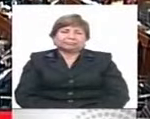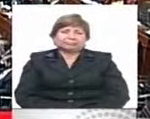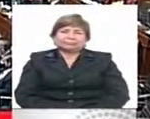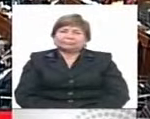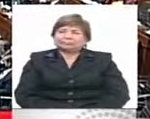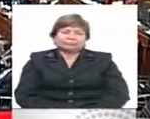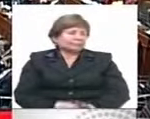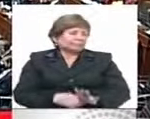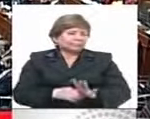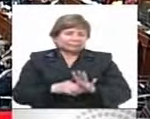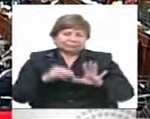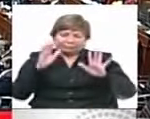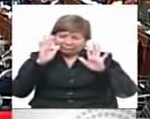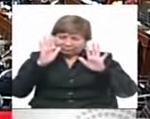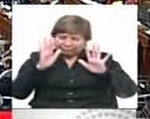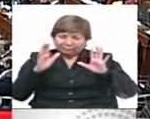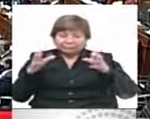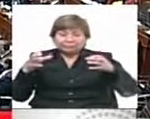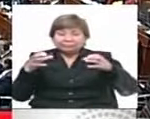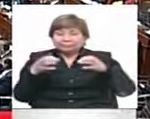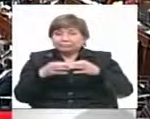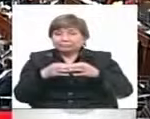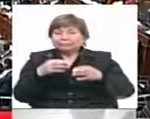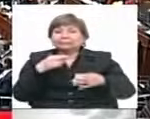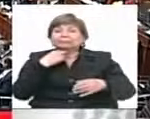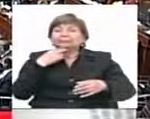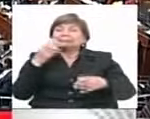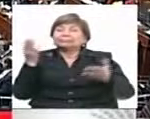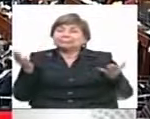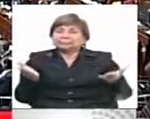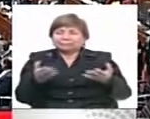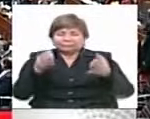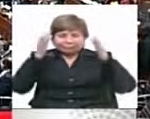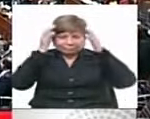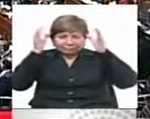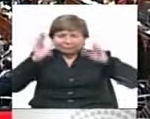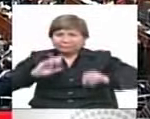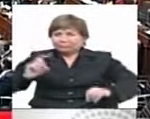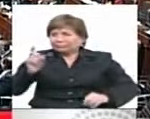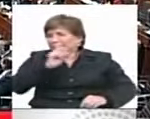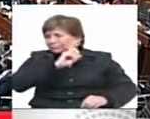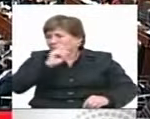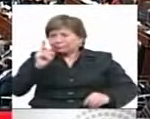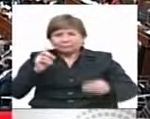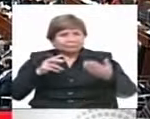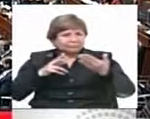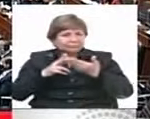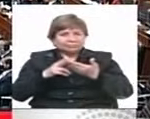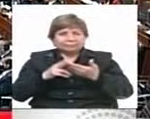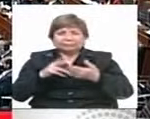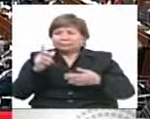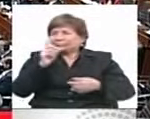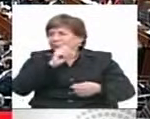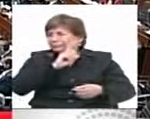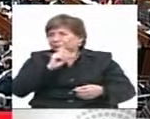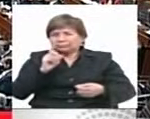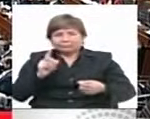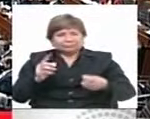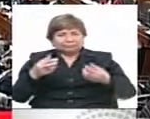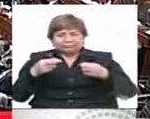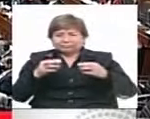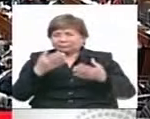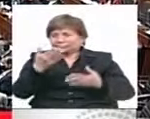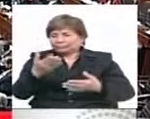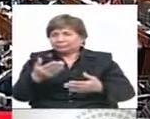No hay. En la junta de portavoces, para todos los presentes, se acordó que no habían interrupciones. No procede,